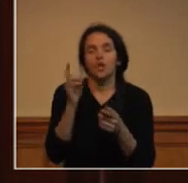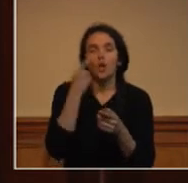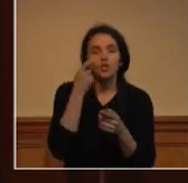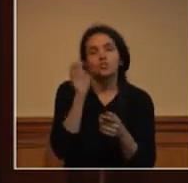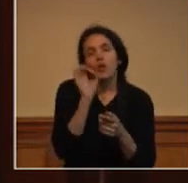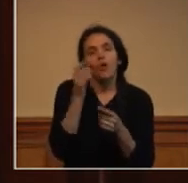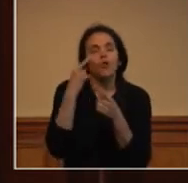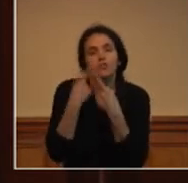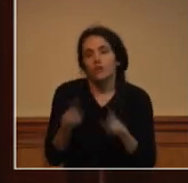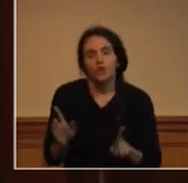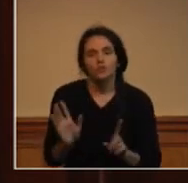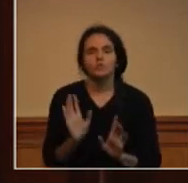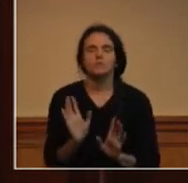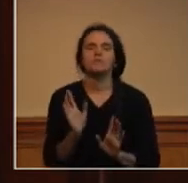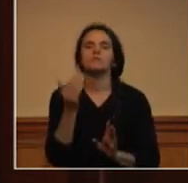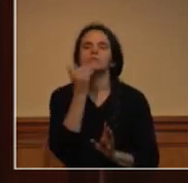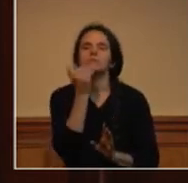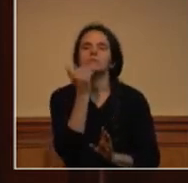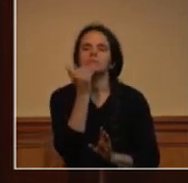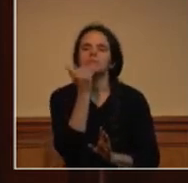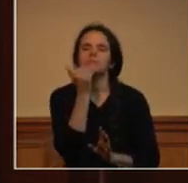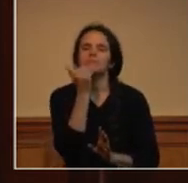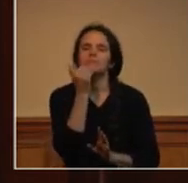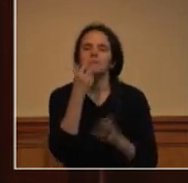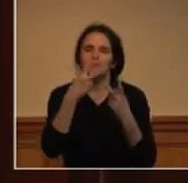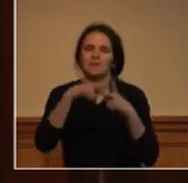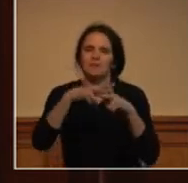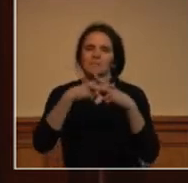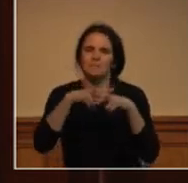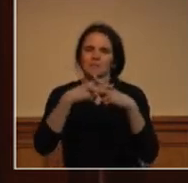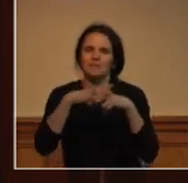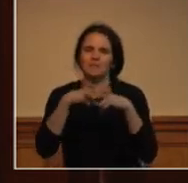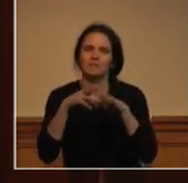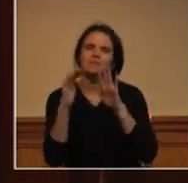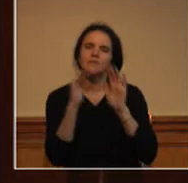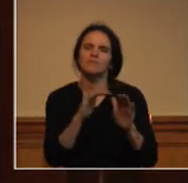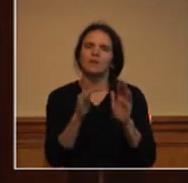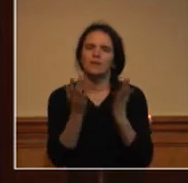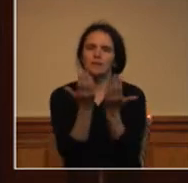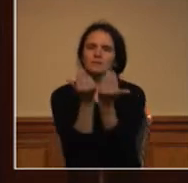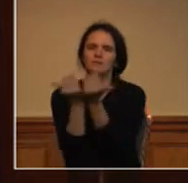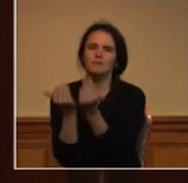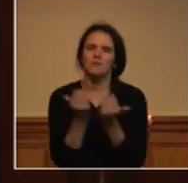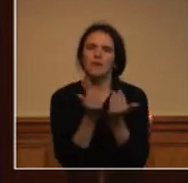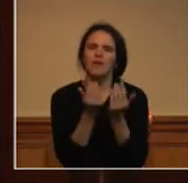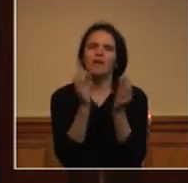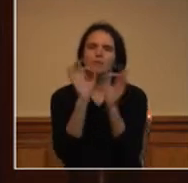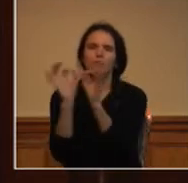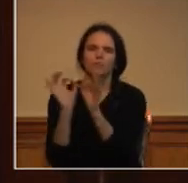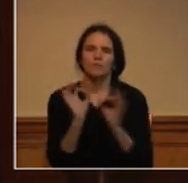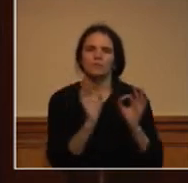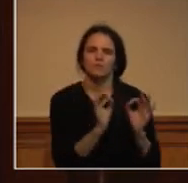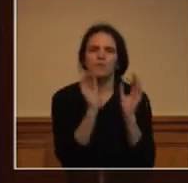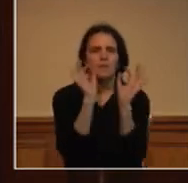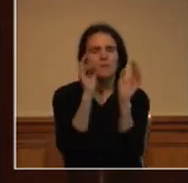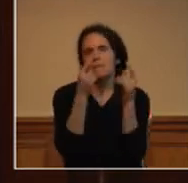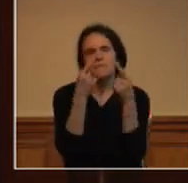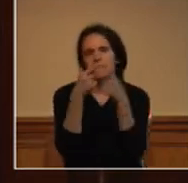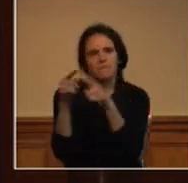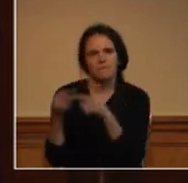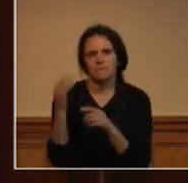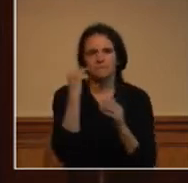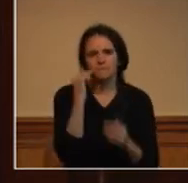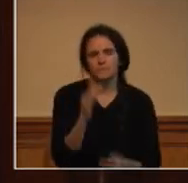pero también esperamos que sea una herramienta que colabore hacia necesidades educativas especiales. Es decir, esperamos que